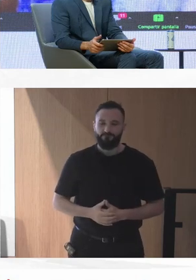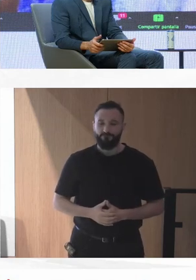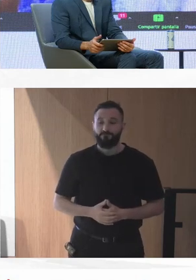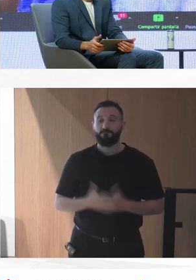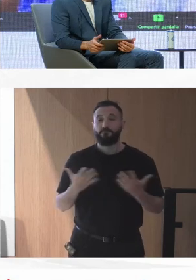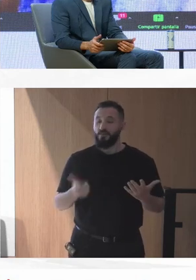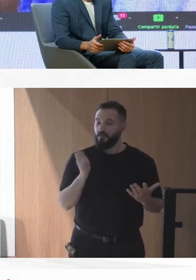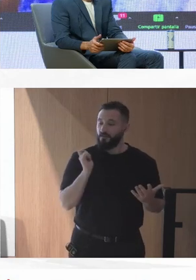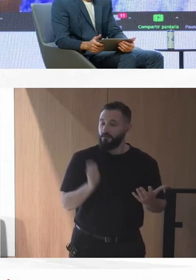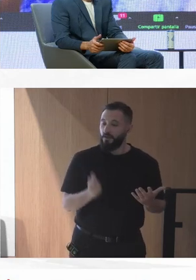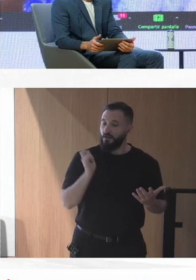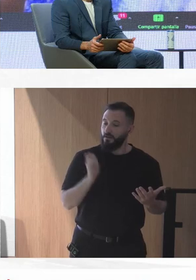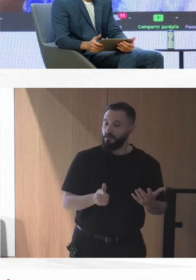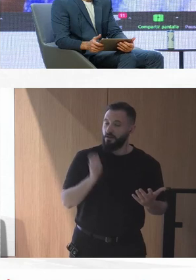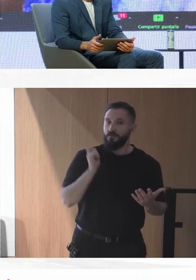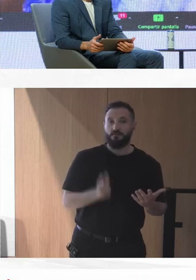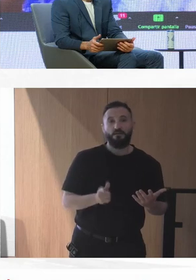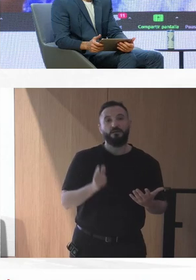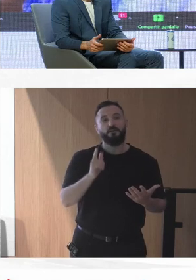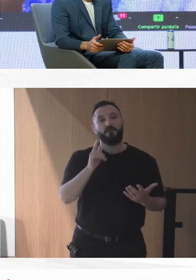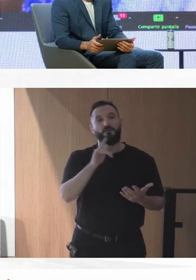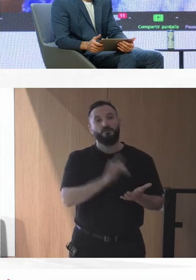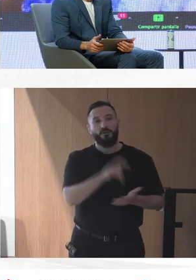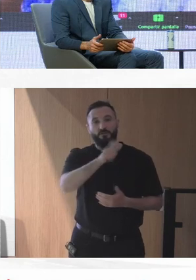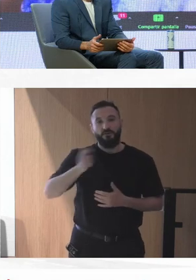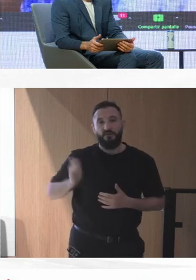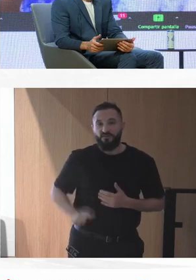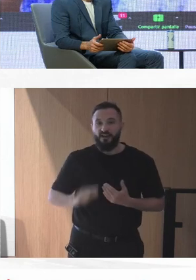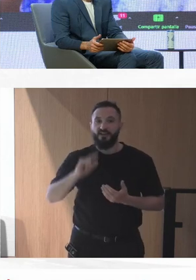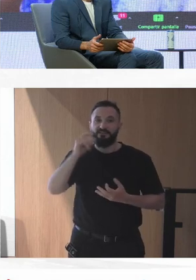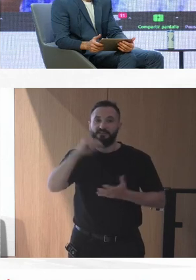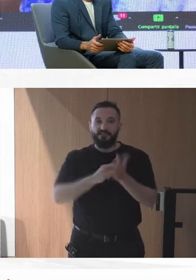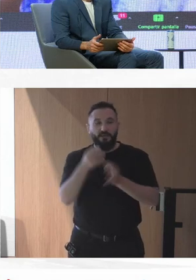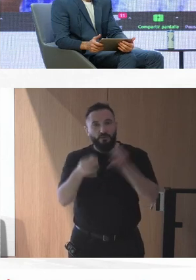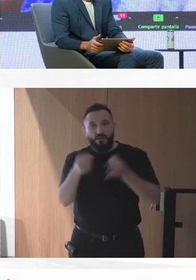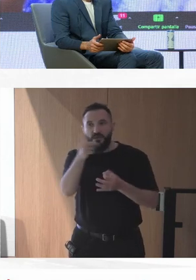Muy a menudo, los actores del sistema judicial tienen un exceso de trabajo